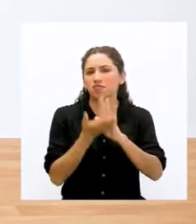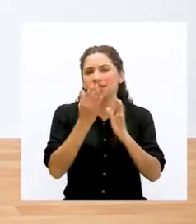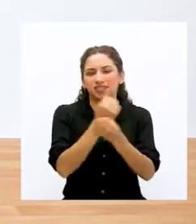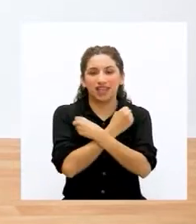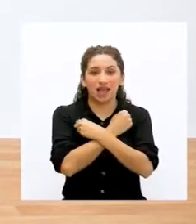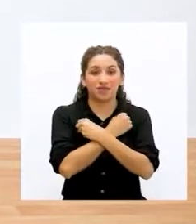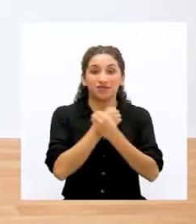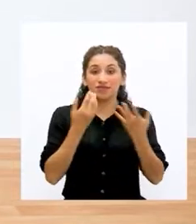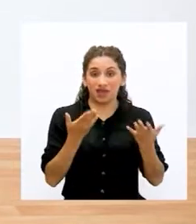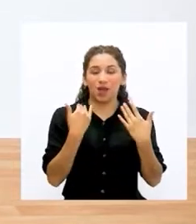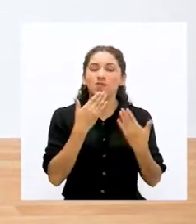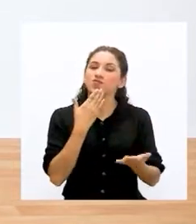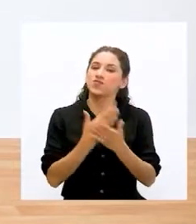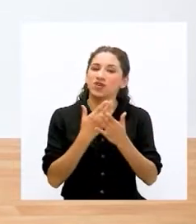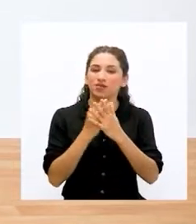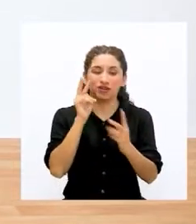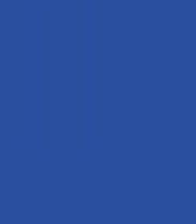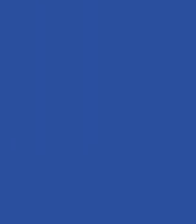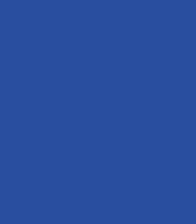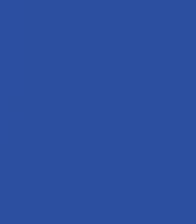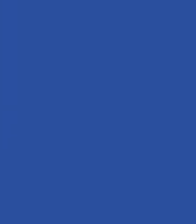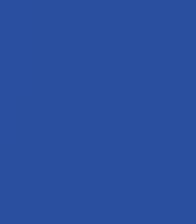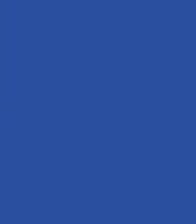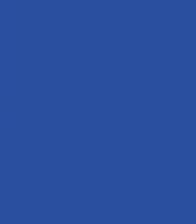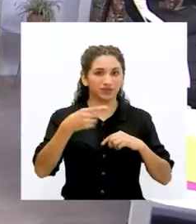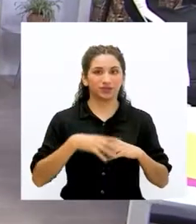que, nada, pruébelo. ¡Nos vemos!